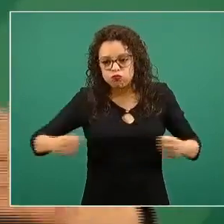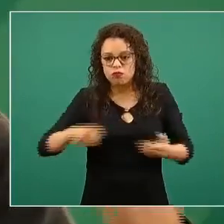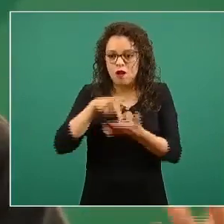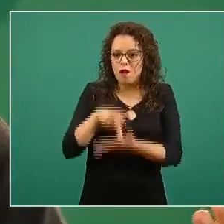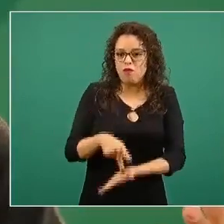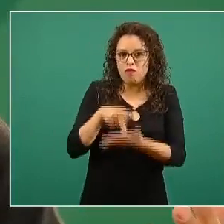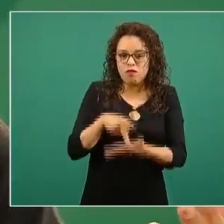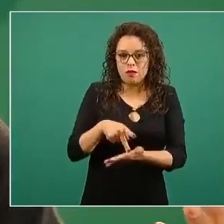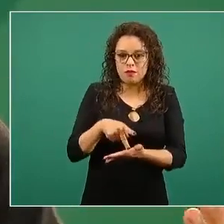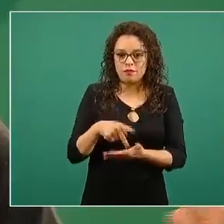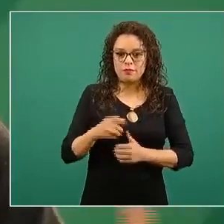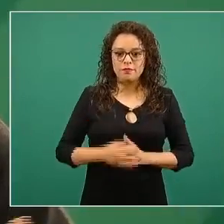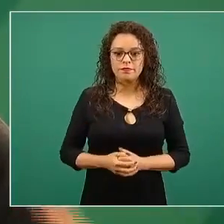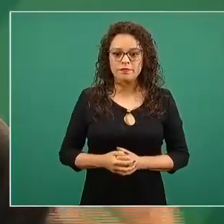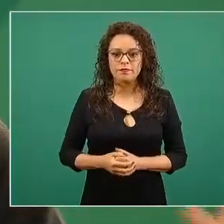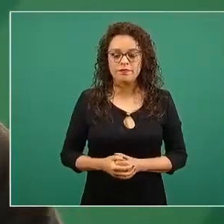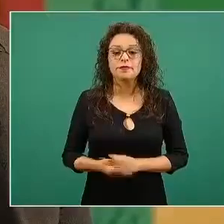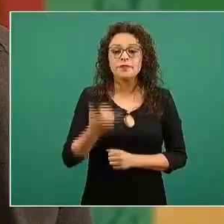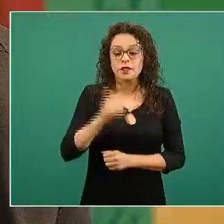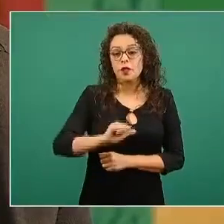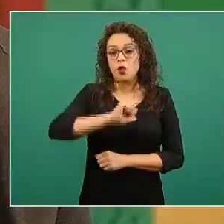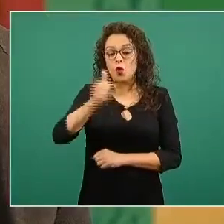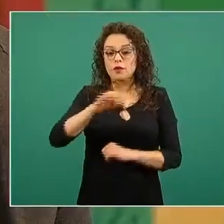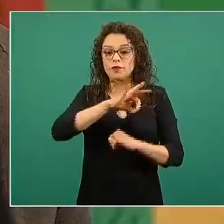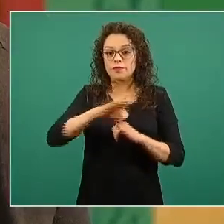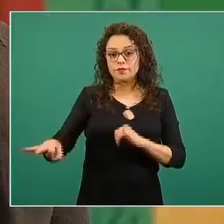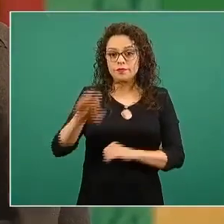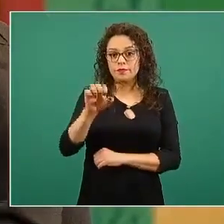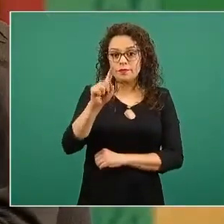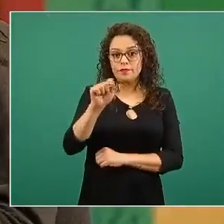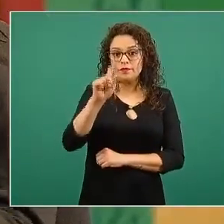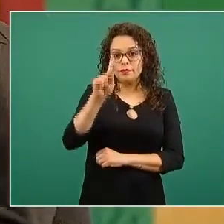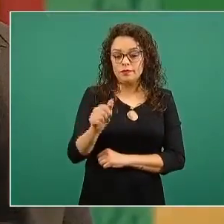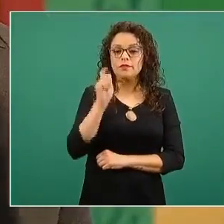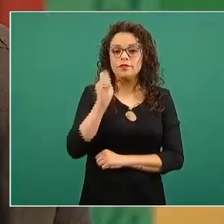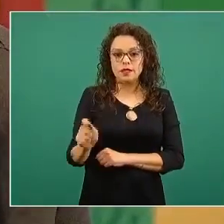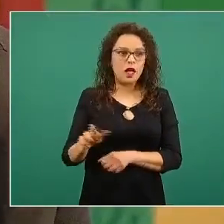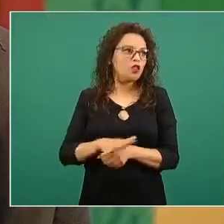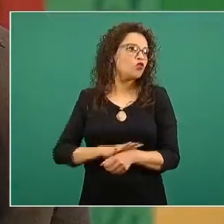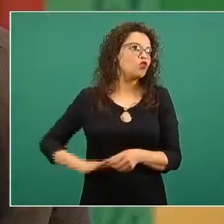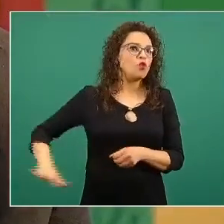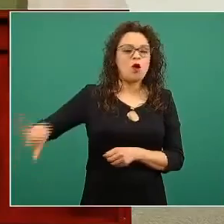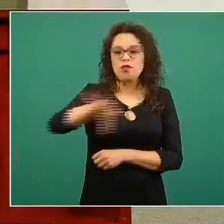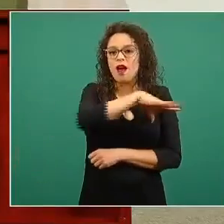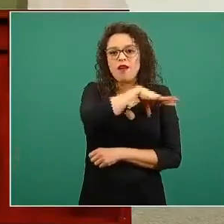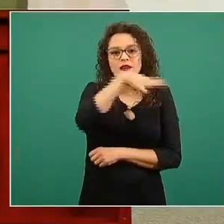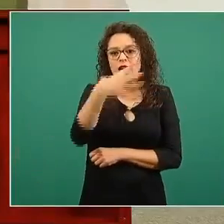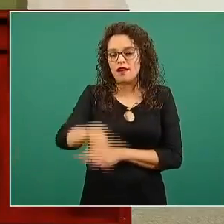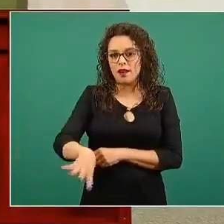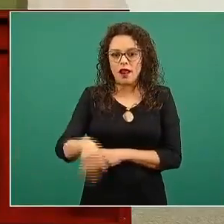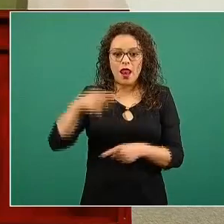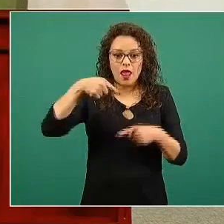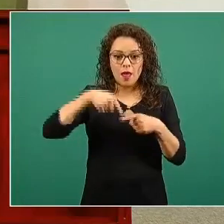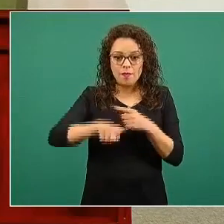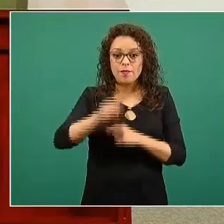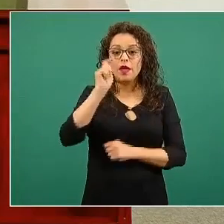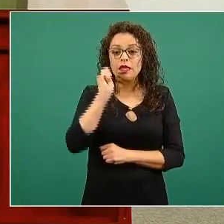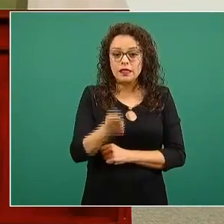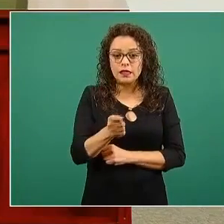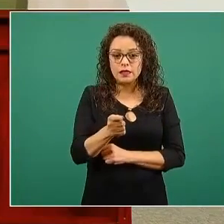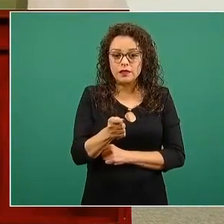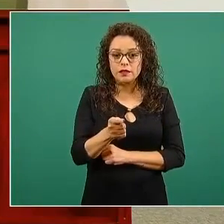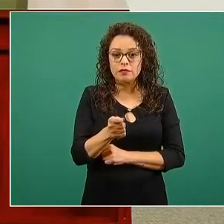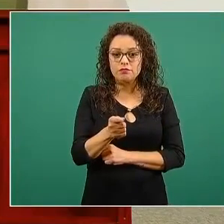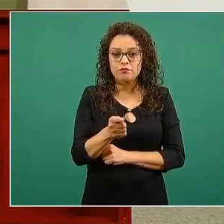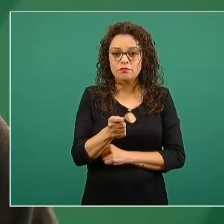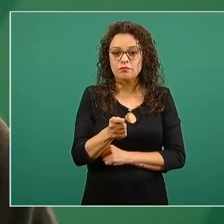y se culminará con una última etapa con la población general, que es precisamente esta que iniciará de seguro en el segundo semestre